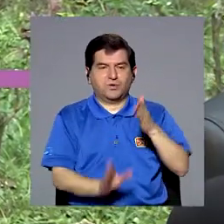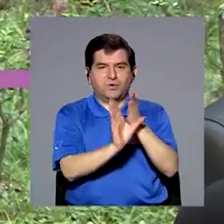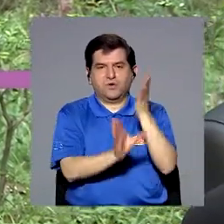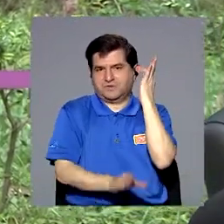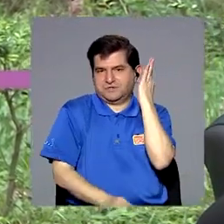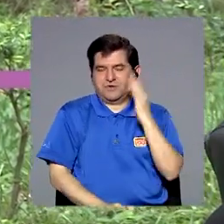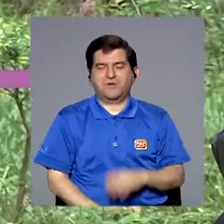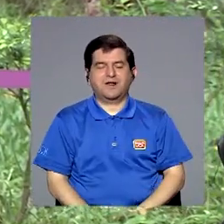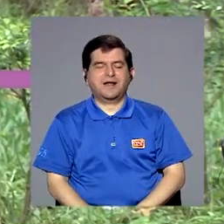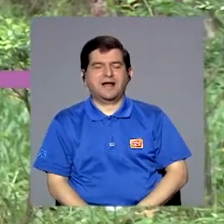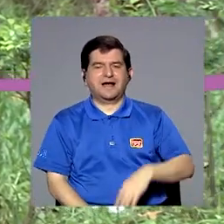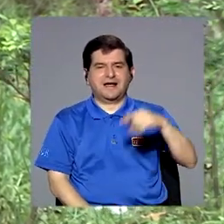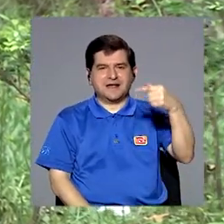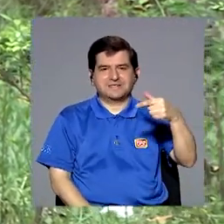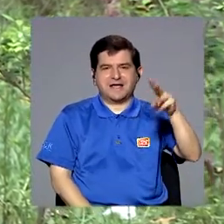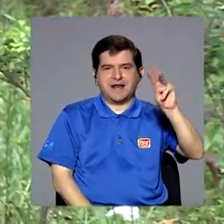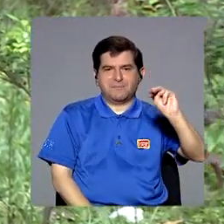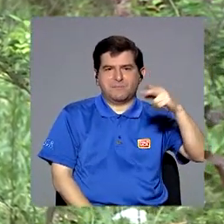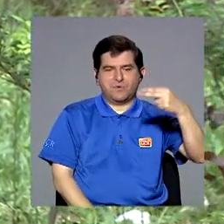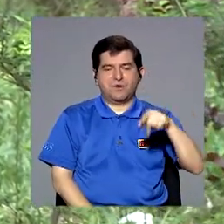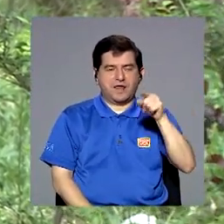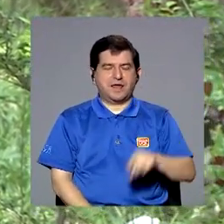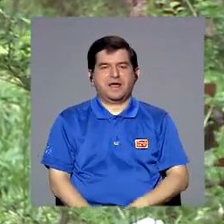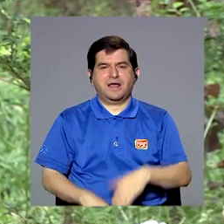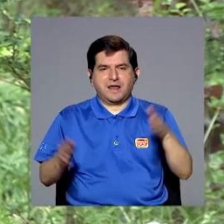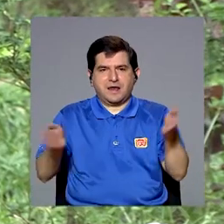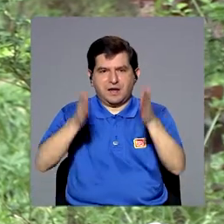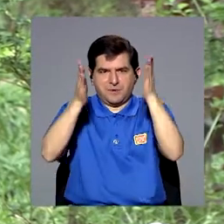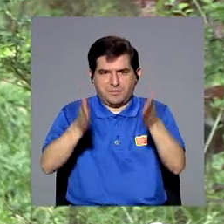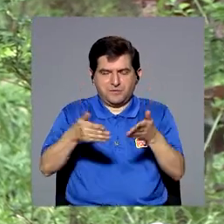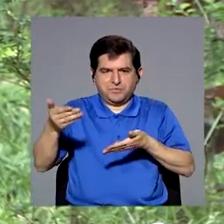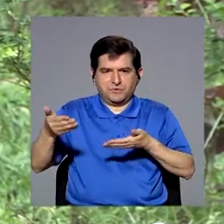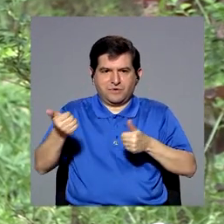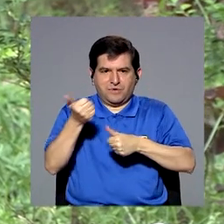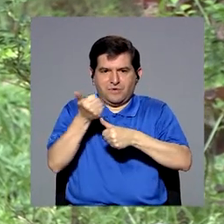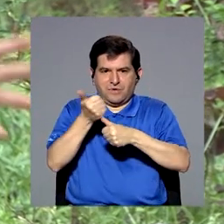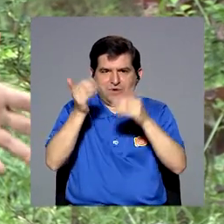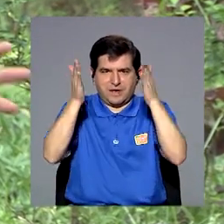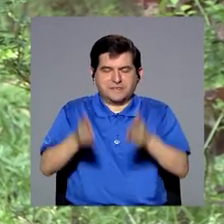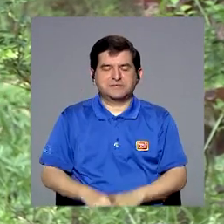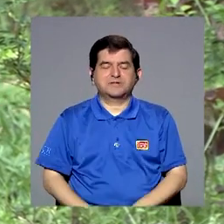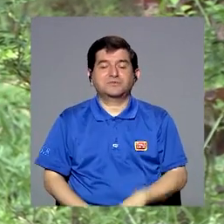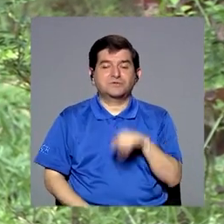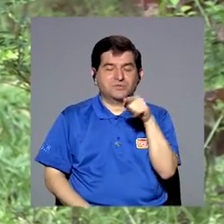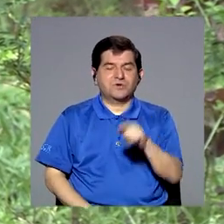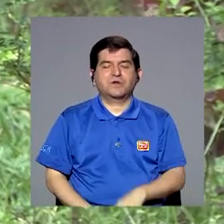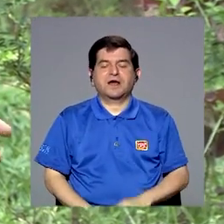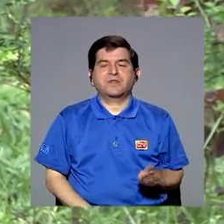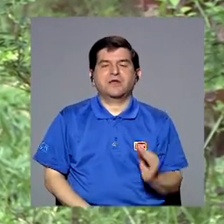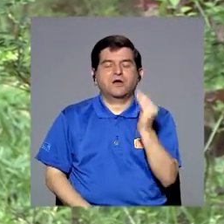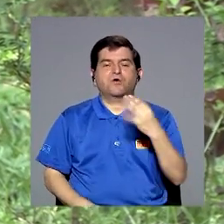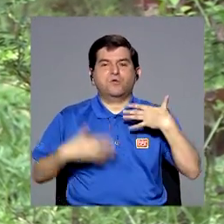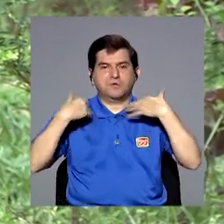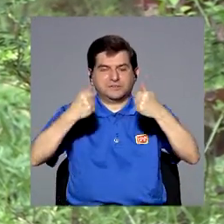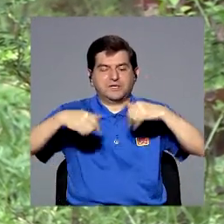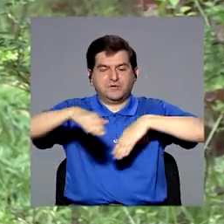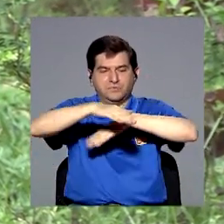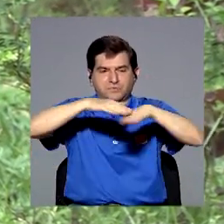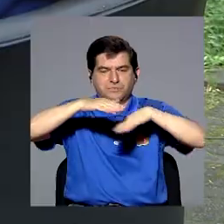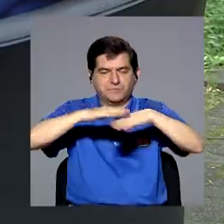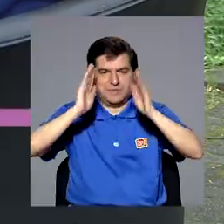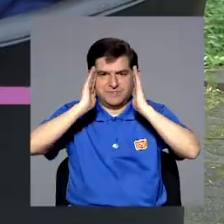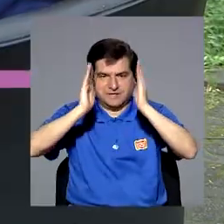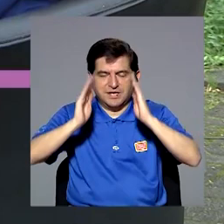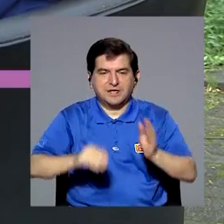psicóloga Graciela Mon Hernández. Ella es promotora y asesora de los servicios de Joven Salud, que es una plataforma también dirigida a gente